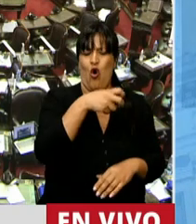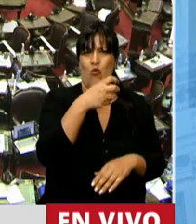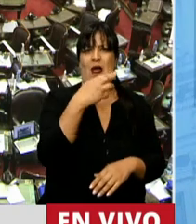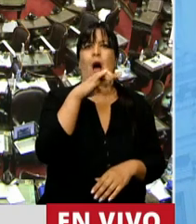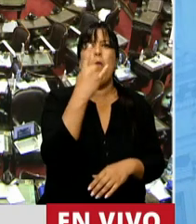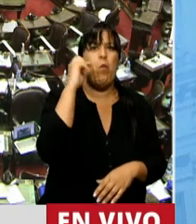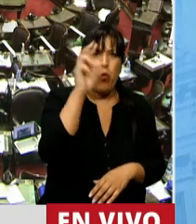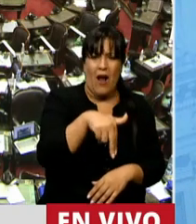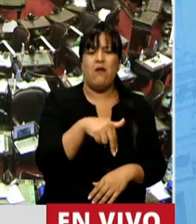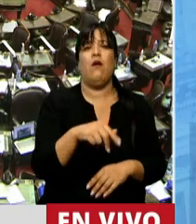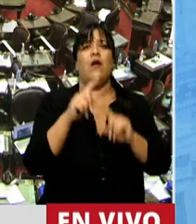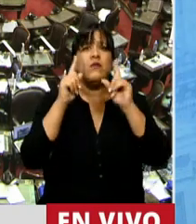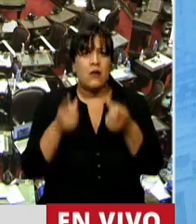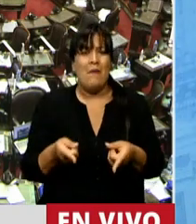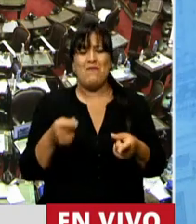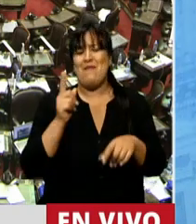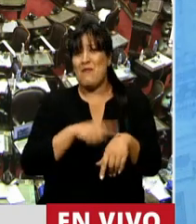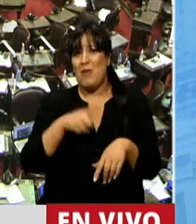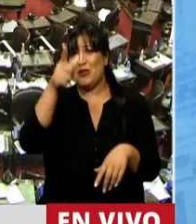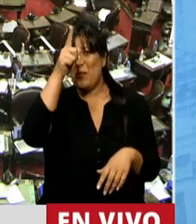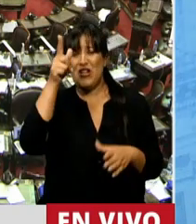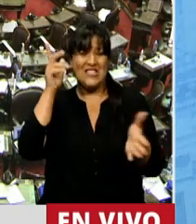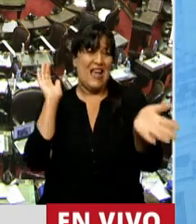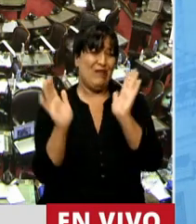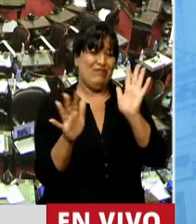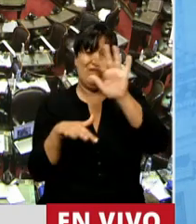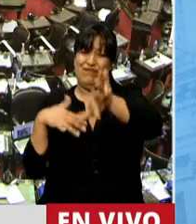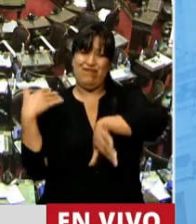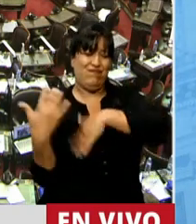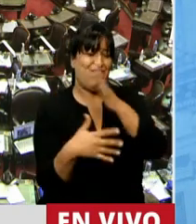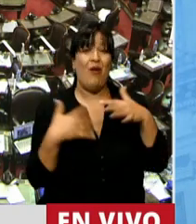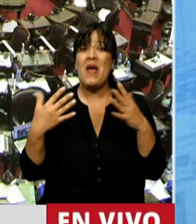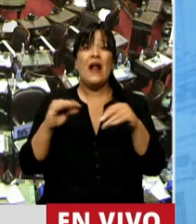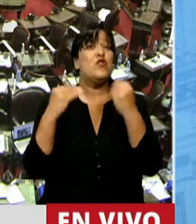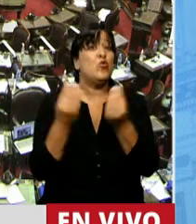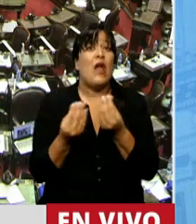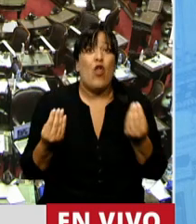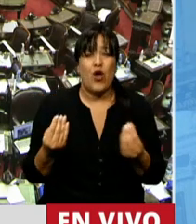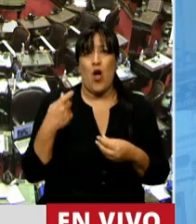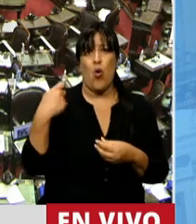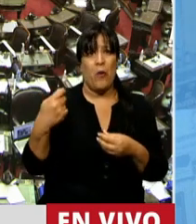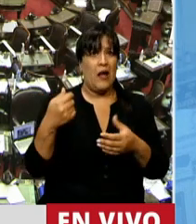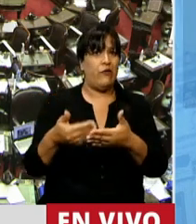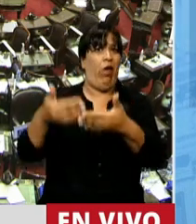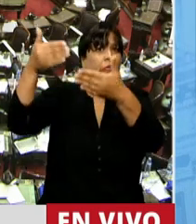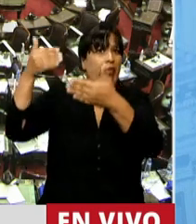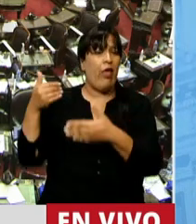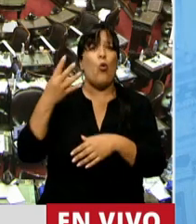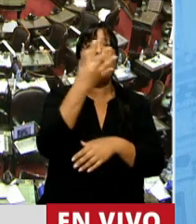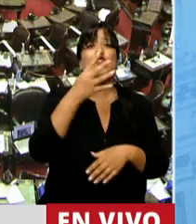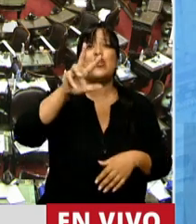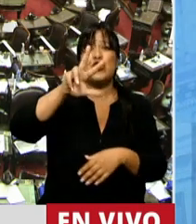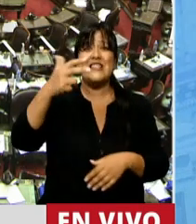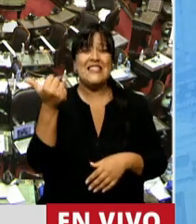fórmula de movilidad en medio de una represión escalofriante, el resultado fue que las jubilaciones retrocedieron desde los